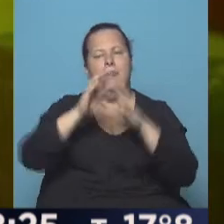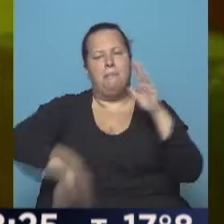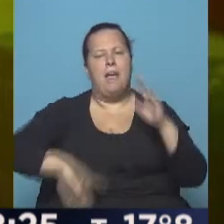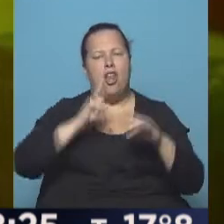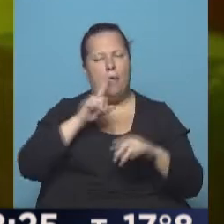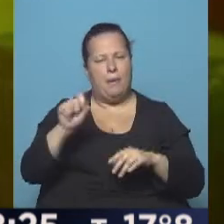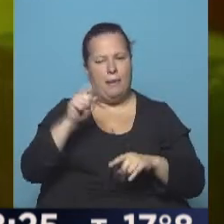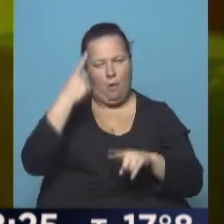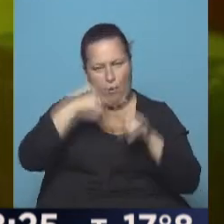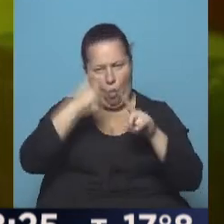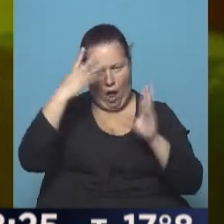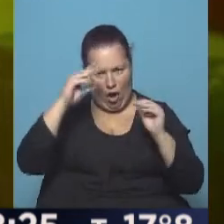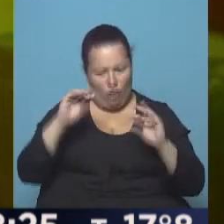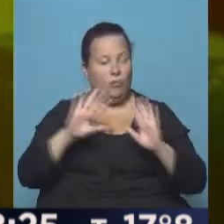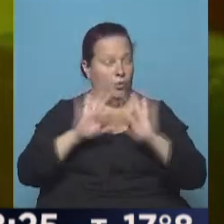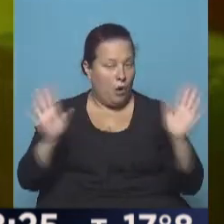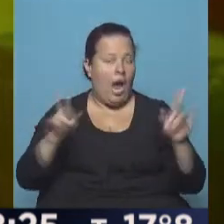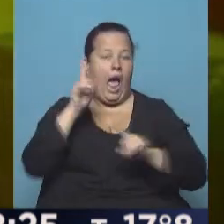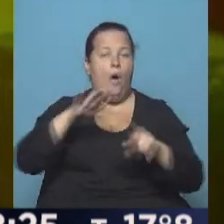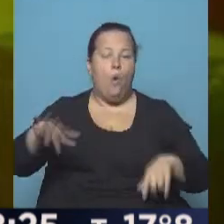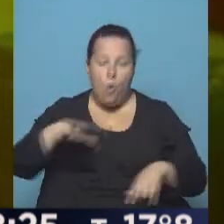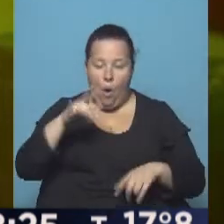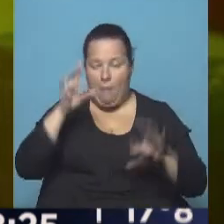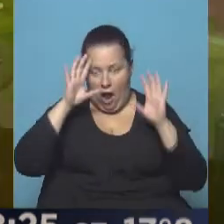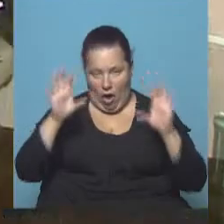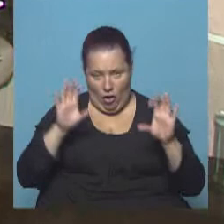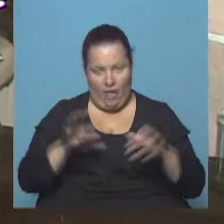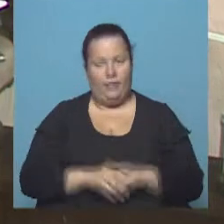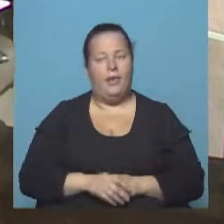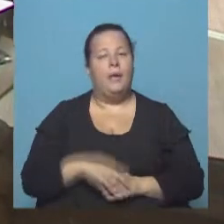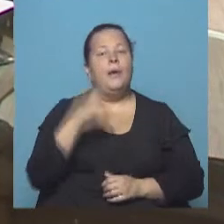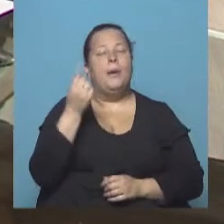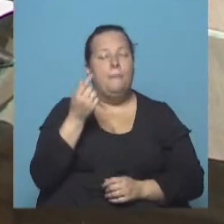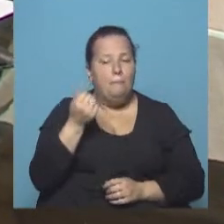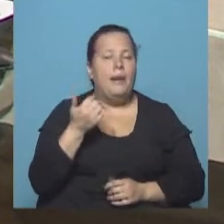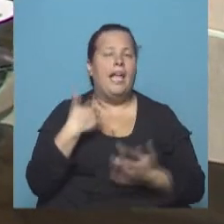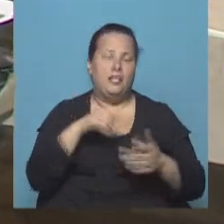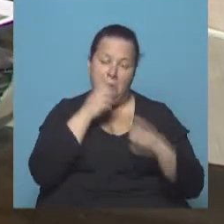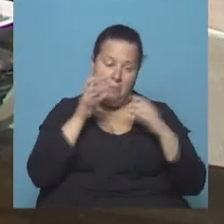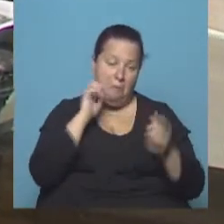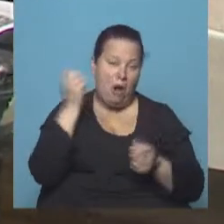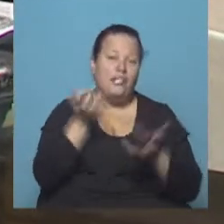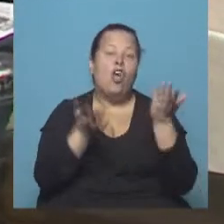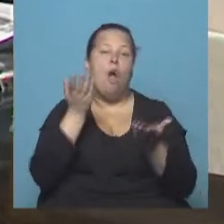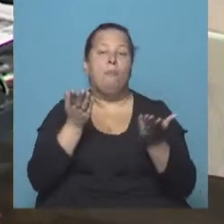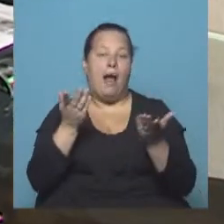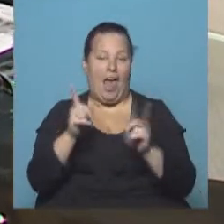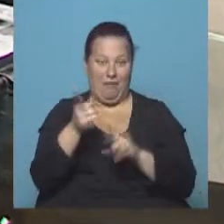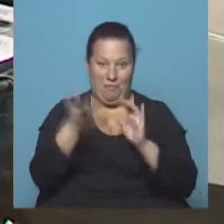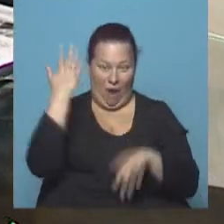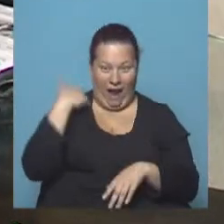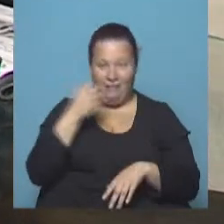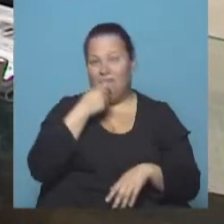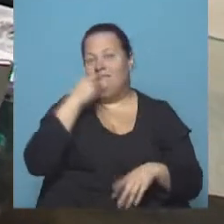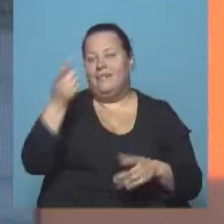1.000 pesos la noche. Bueno, algunos lugares a tener en cuenta, que el precio es bastante recomendable si lo comparamos con lo que recién decías, por